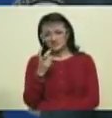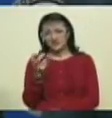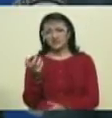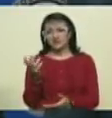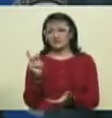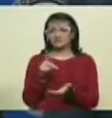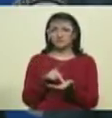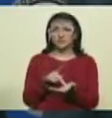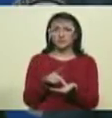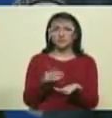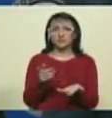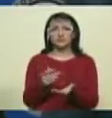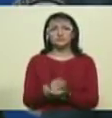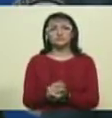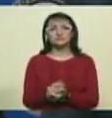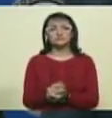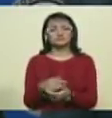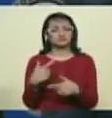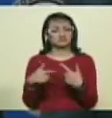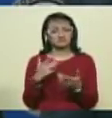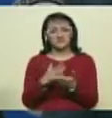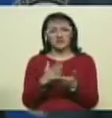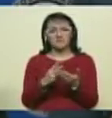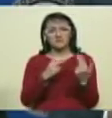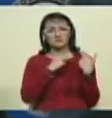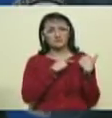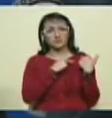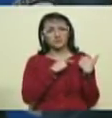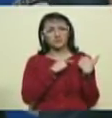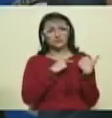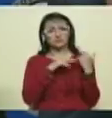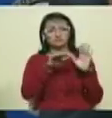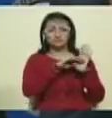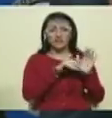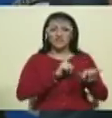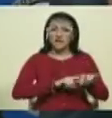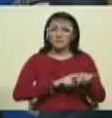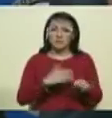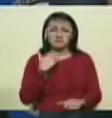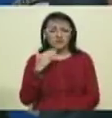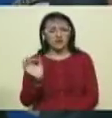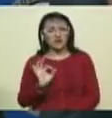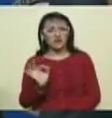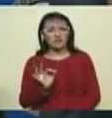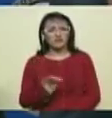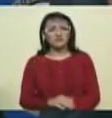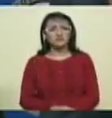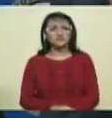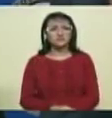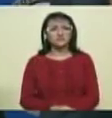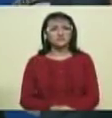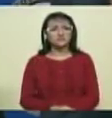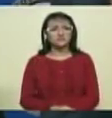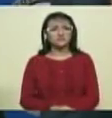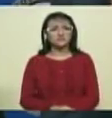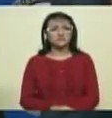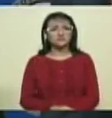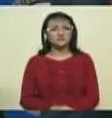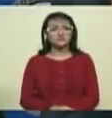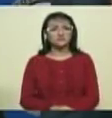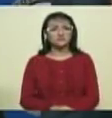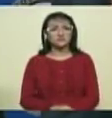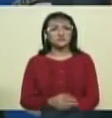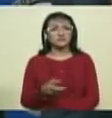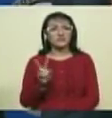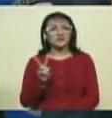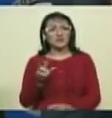consulares con la frecuencia que corresponde y, por Dios, vamos a caer en la trampita y que en Venezuela